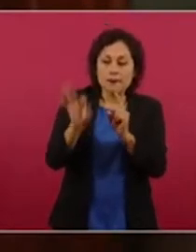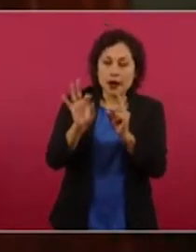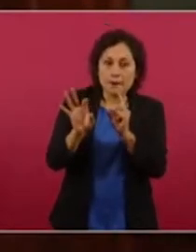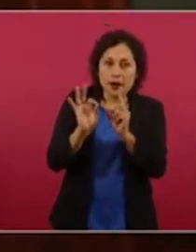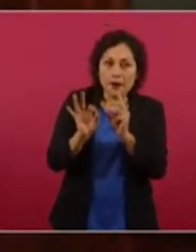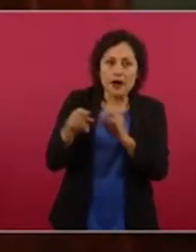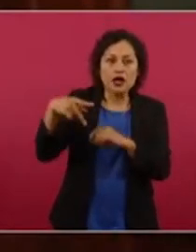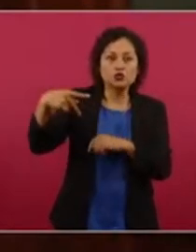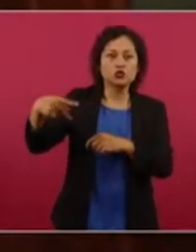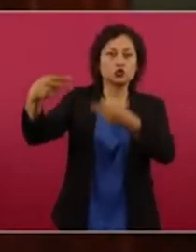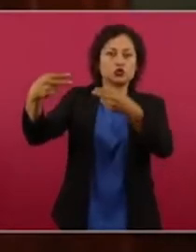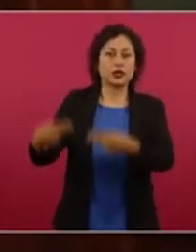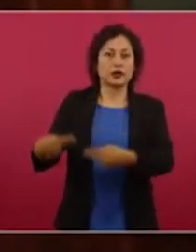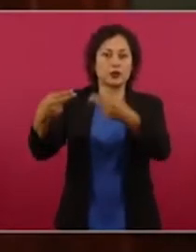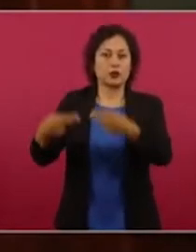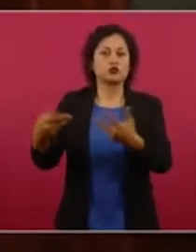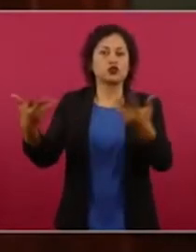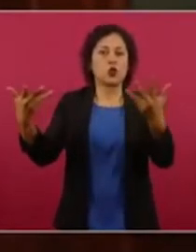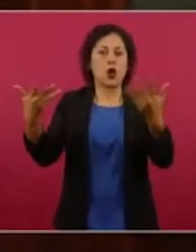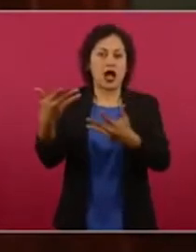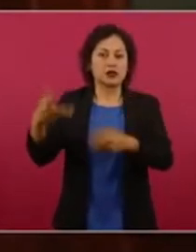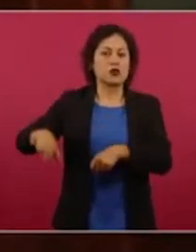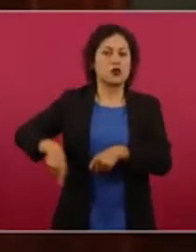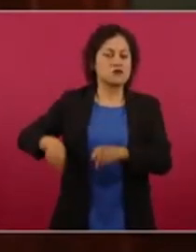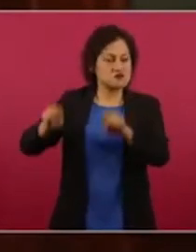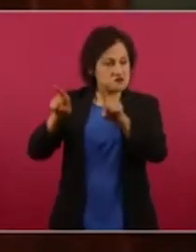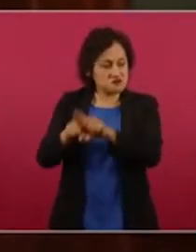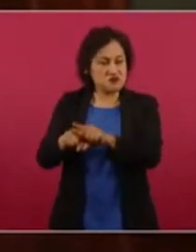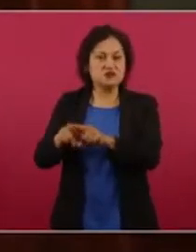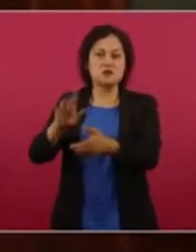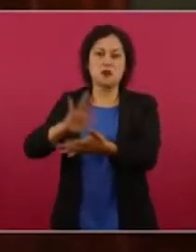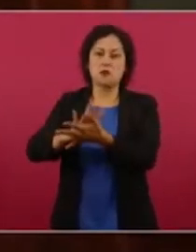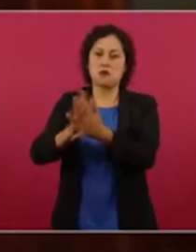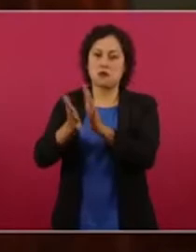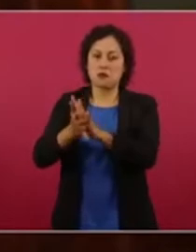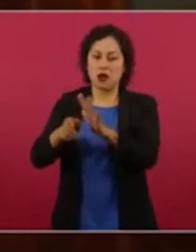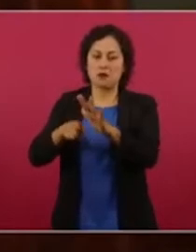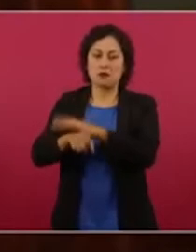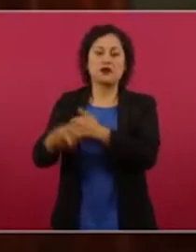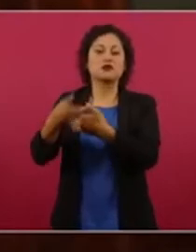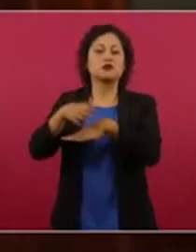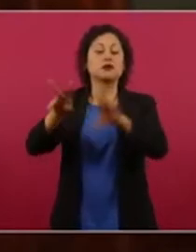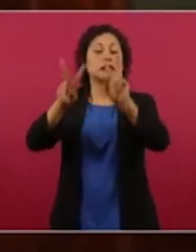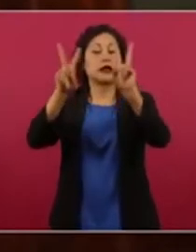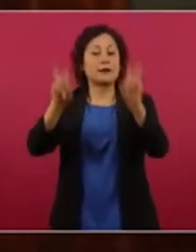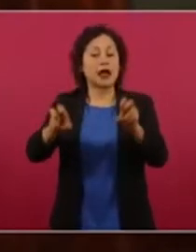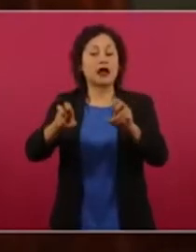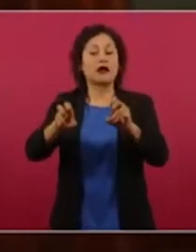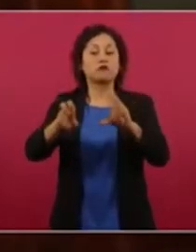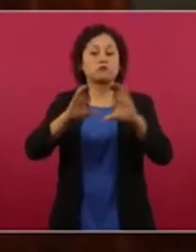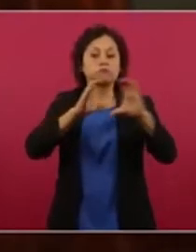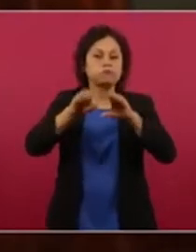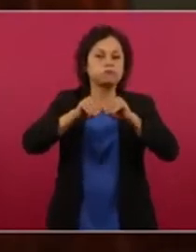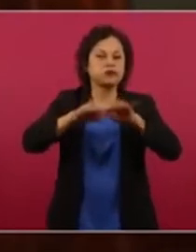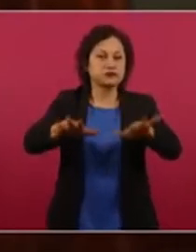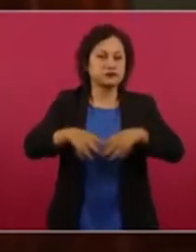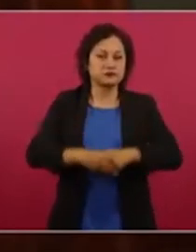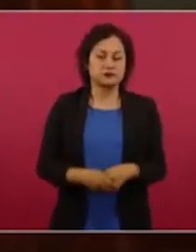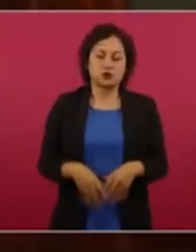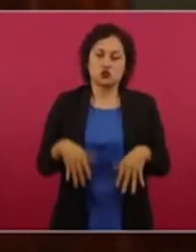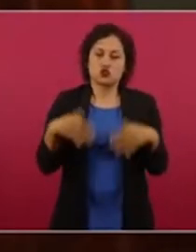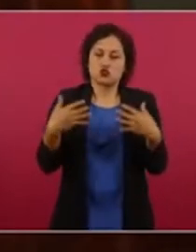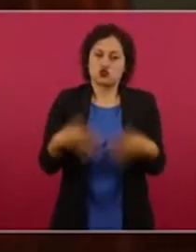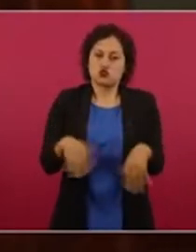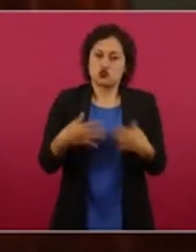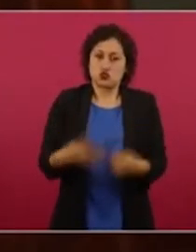del gobierno y los micrófonos de la radio y la televisión. Esto es un ejemplo claro de